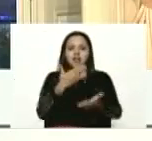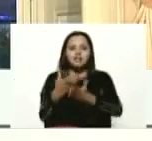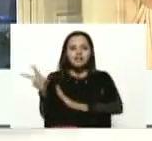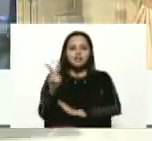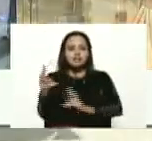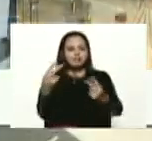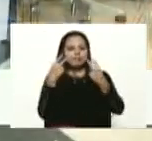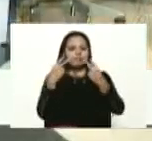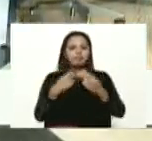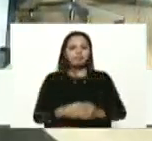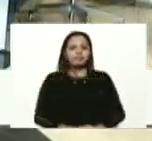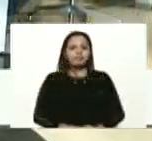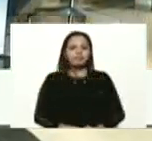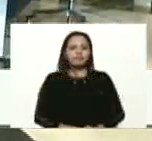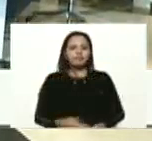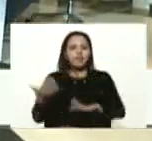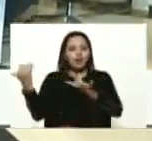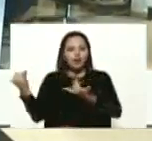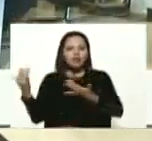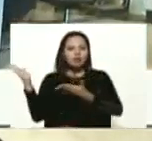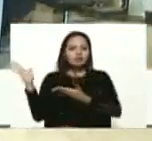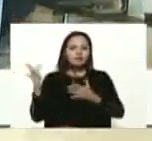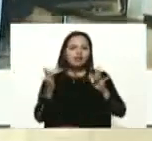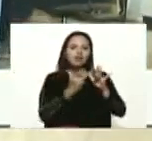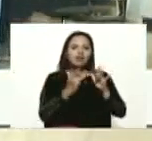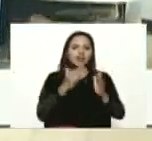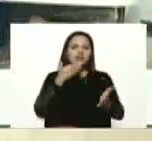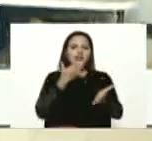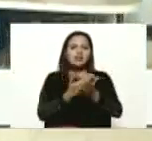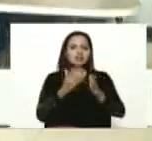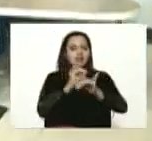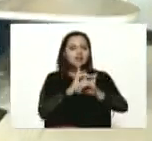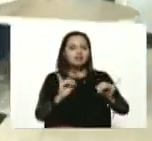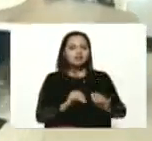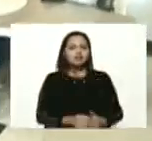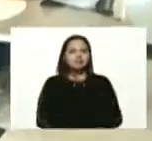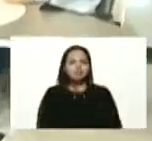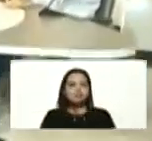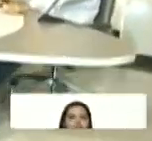Venceremos. Gracias, Venezuela. Boris Castellano, te doy el pase, gracias, chao.